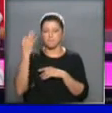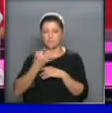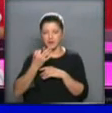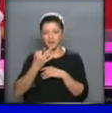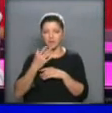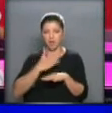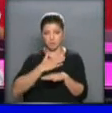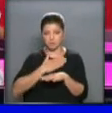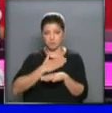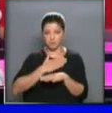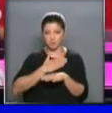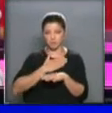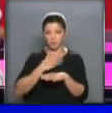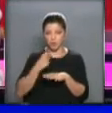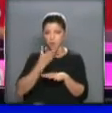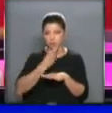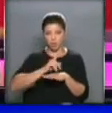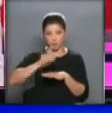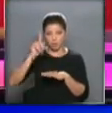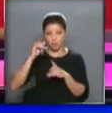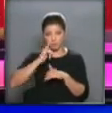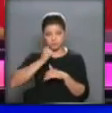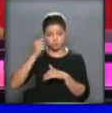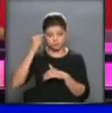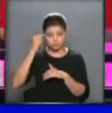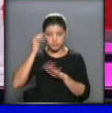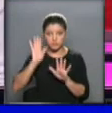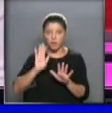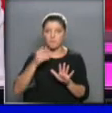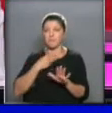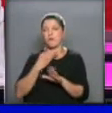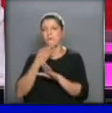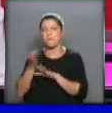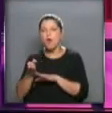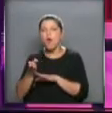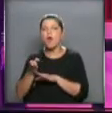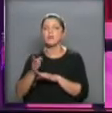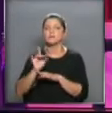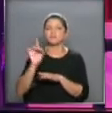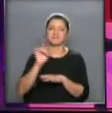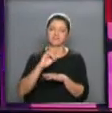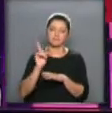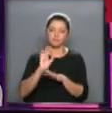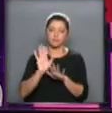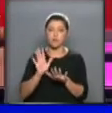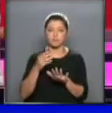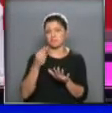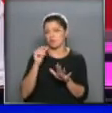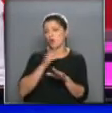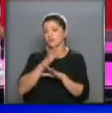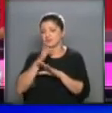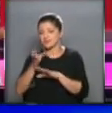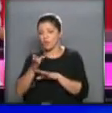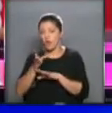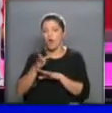en el caso personal que de repente creo un montón en Dios, pero no sé si me tomo todo el tiempo necesario para ir al templo como debería. Y eso no me va a hacer que crea